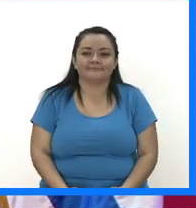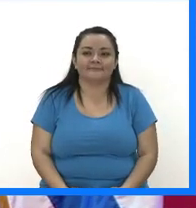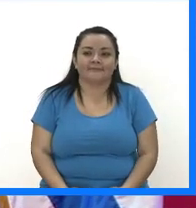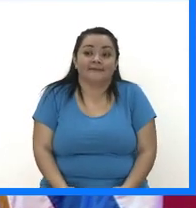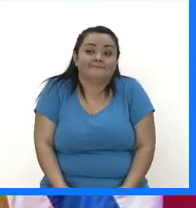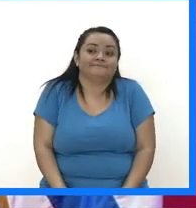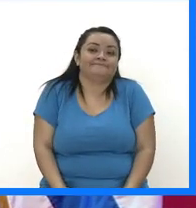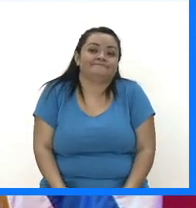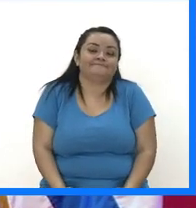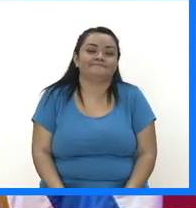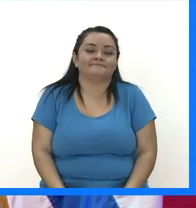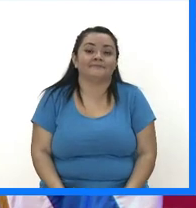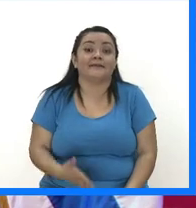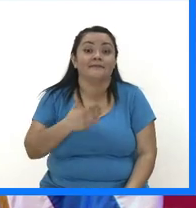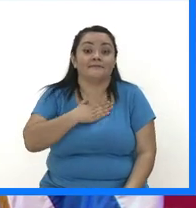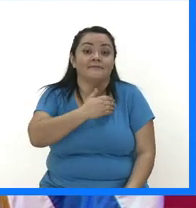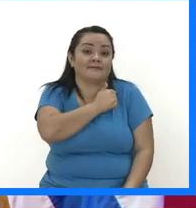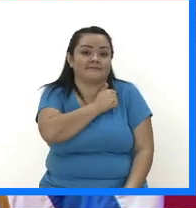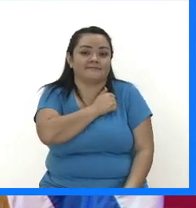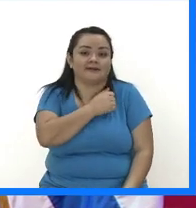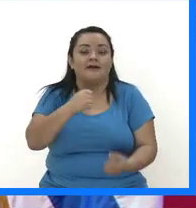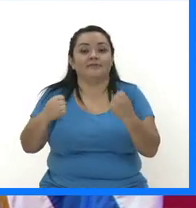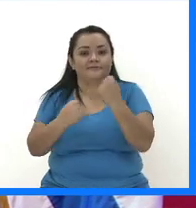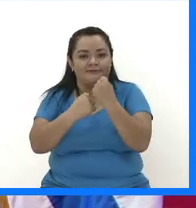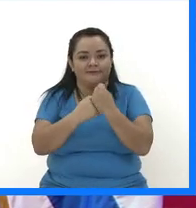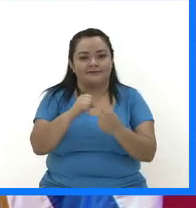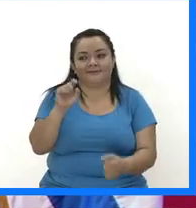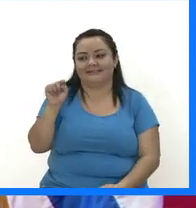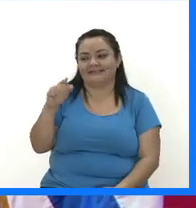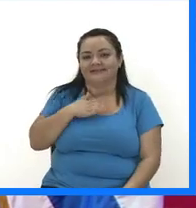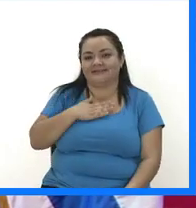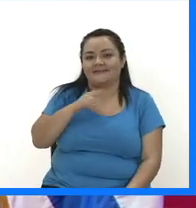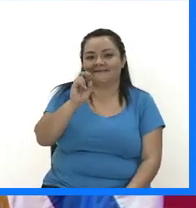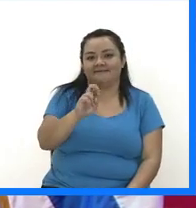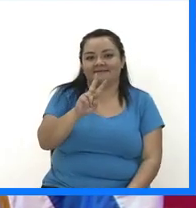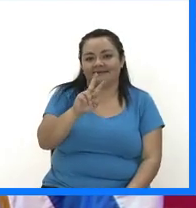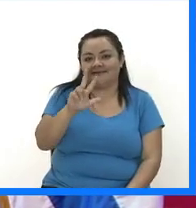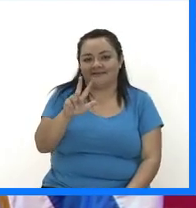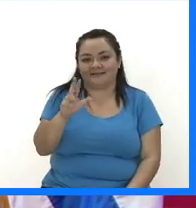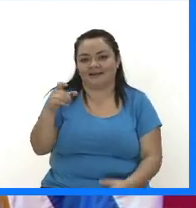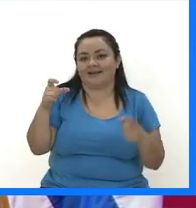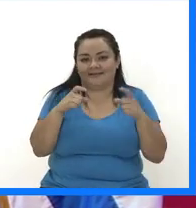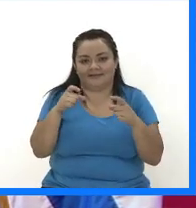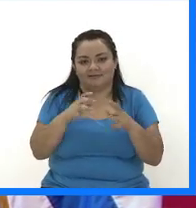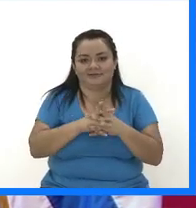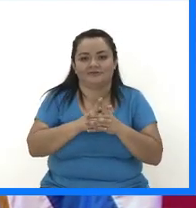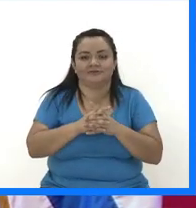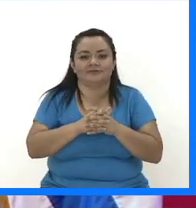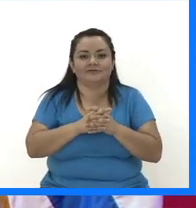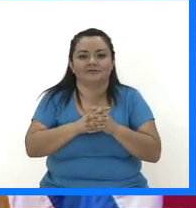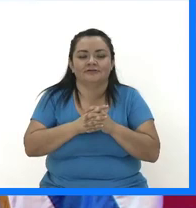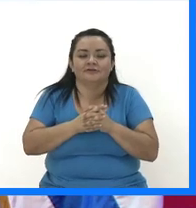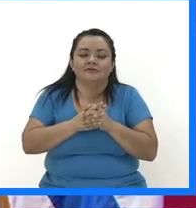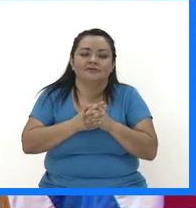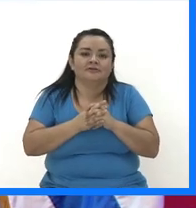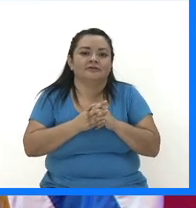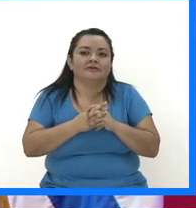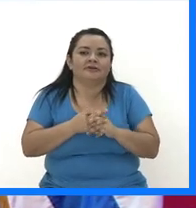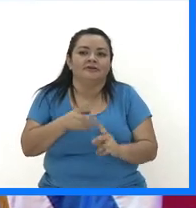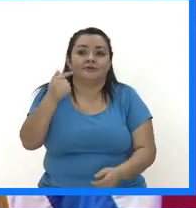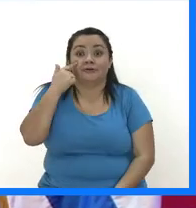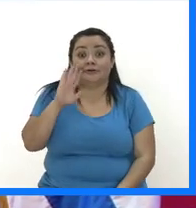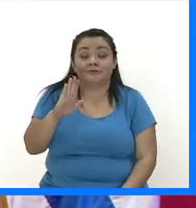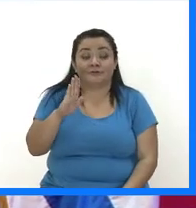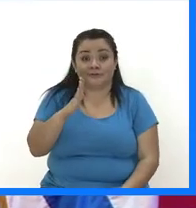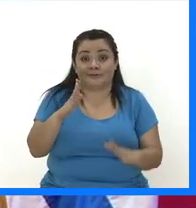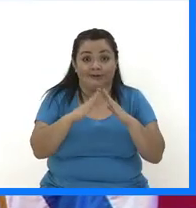y mi deber es apoyar 23 años se les ha dado lo que se puede ser educado como se ha podido educar dejado un ejemplo